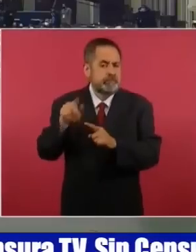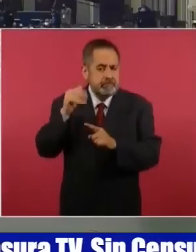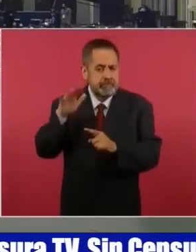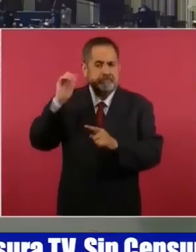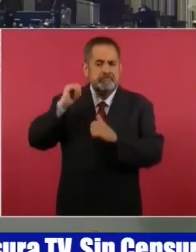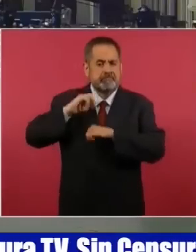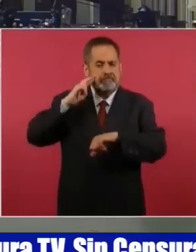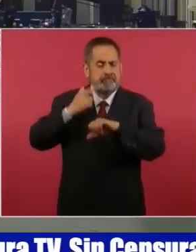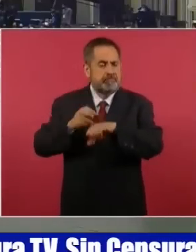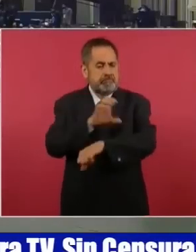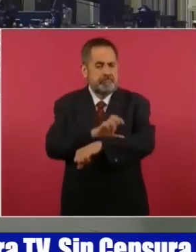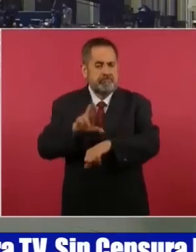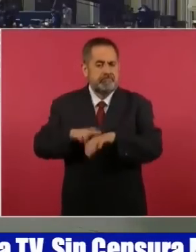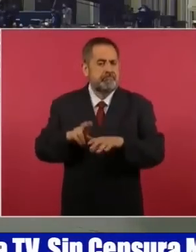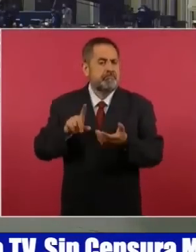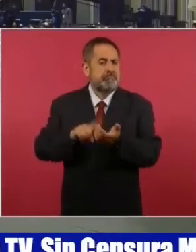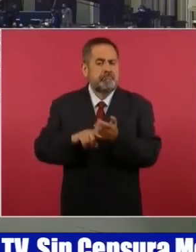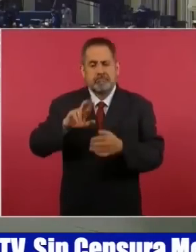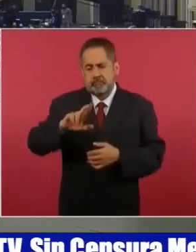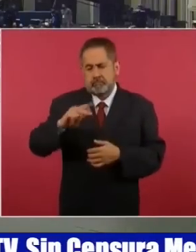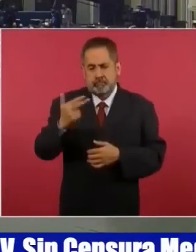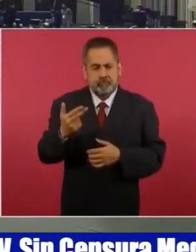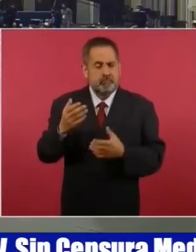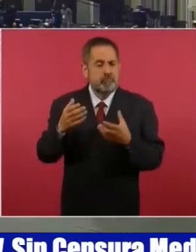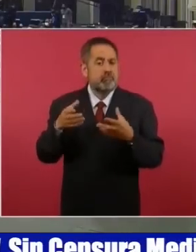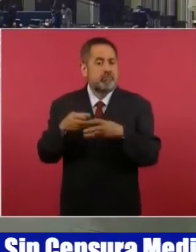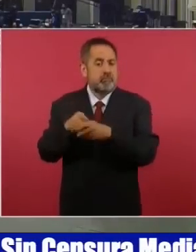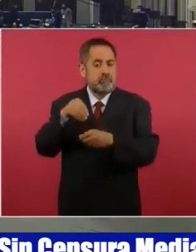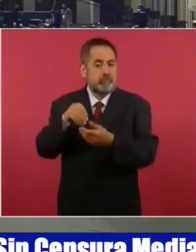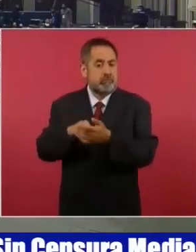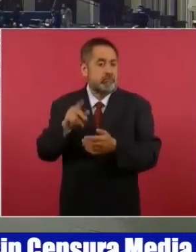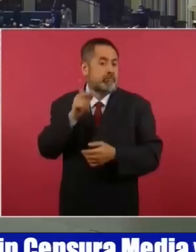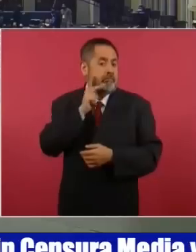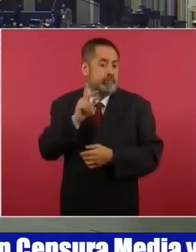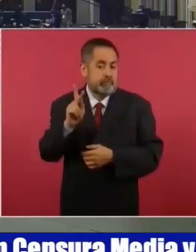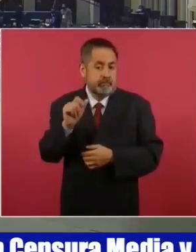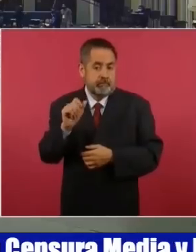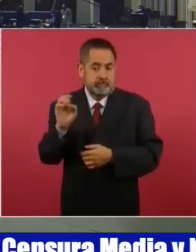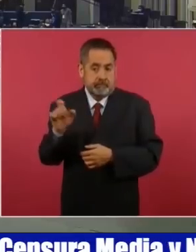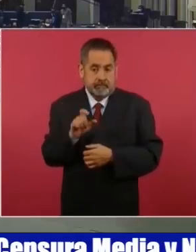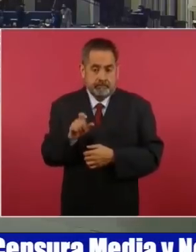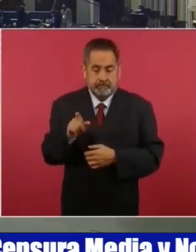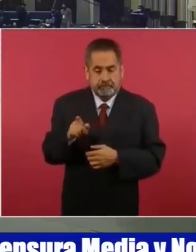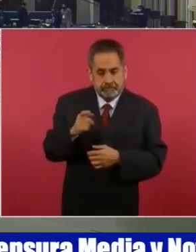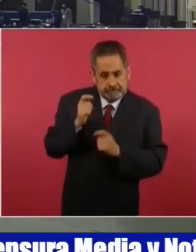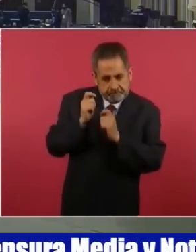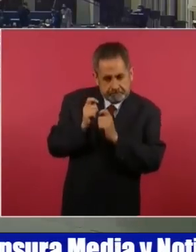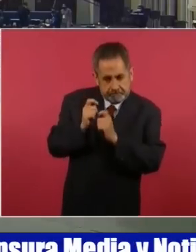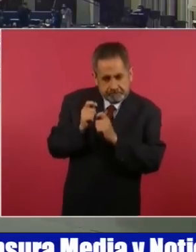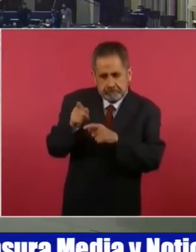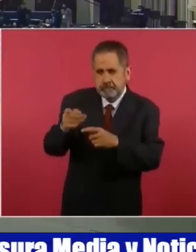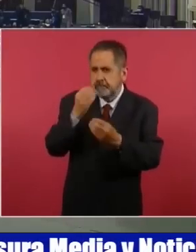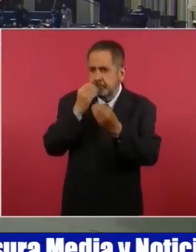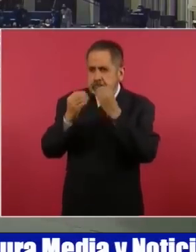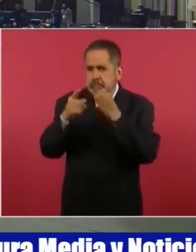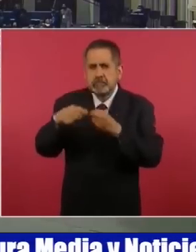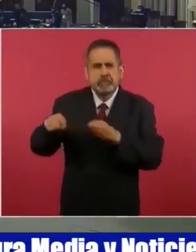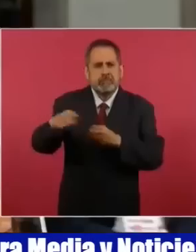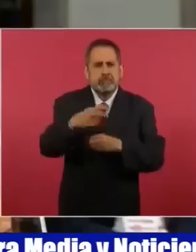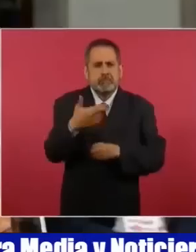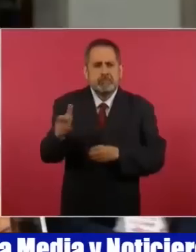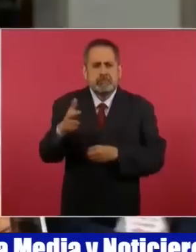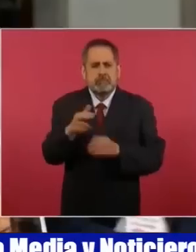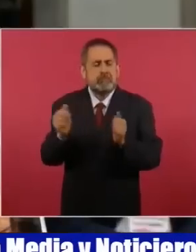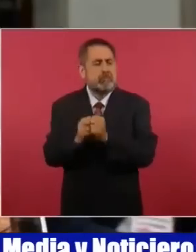de Coordinación de Recursos Humanos y Relaciones Laborales de Pemex, que lo grabamos teniendo una comida en un restaurante